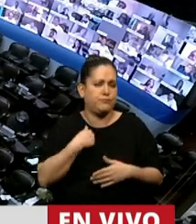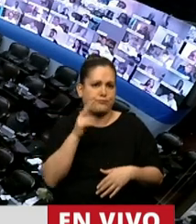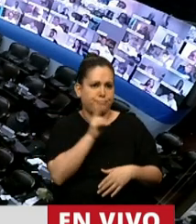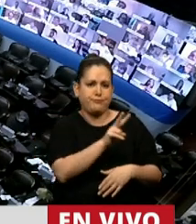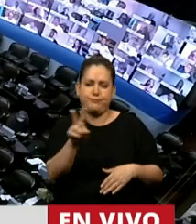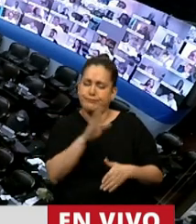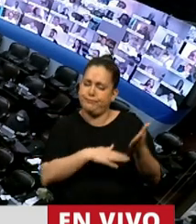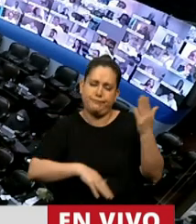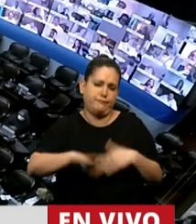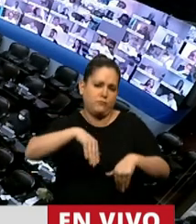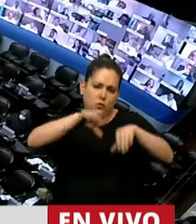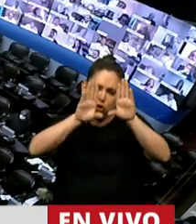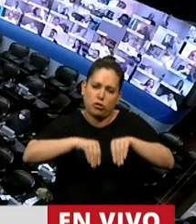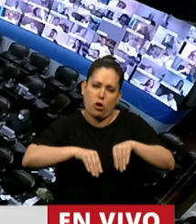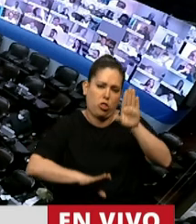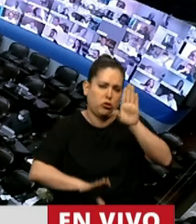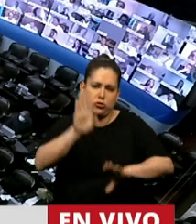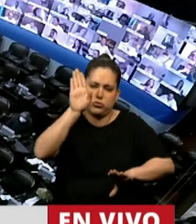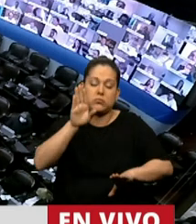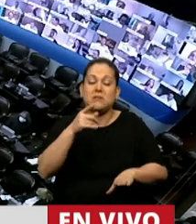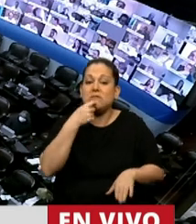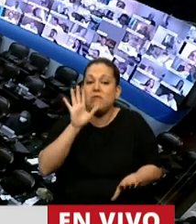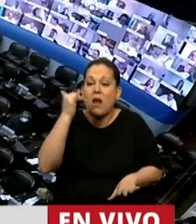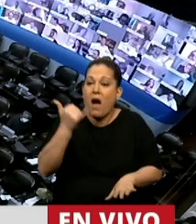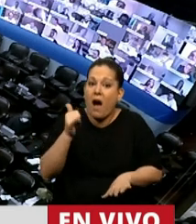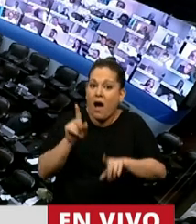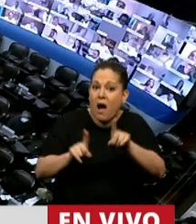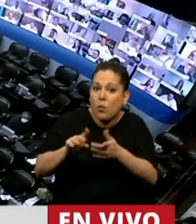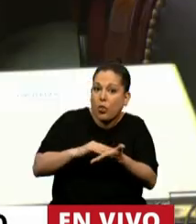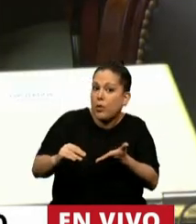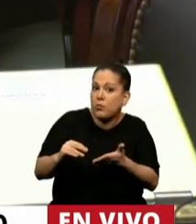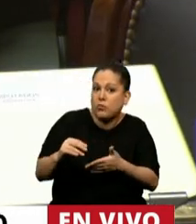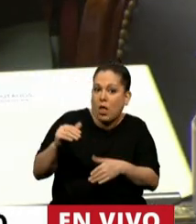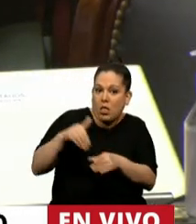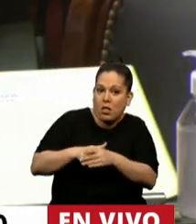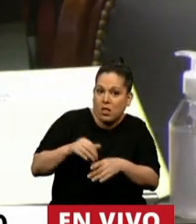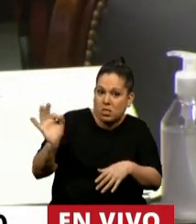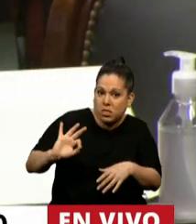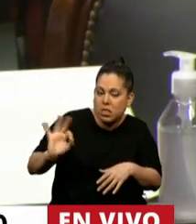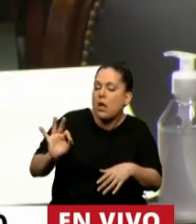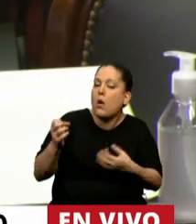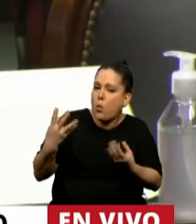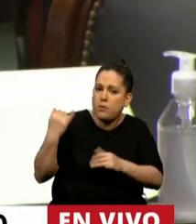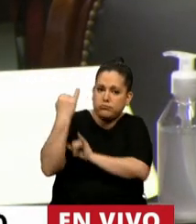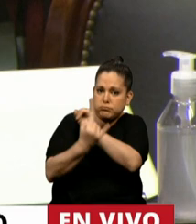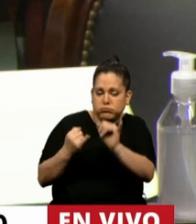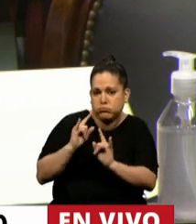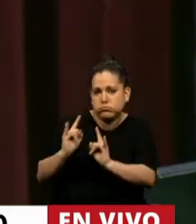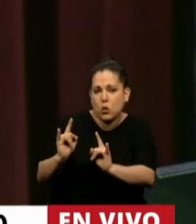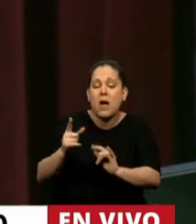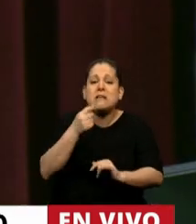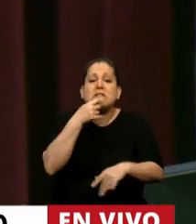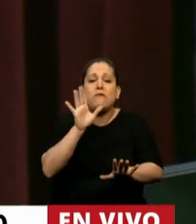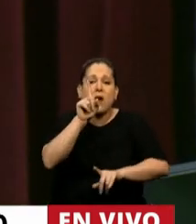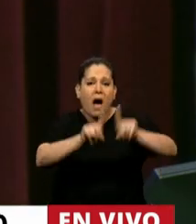decisión En todo caso si algún diputado no acompaña que lo explicite pero me parece que es unánime si